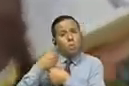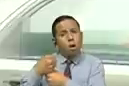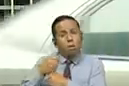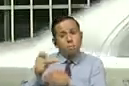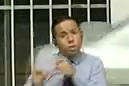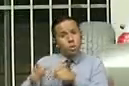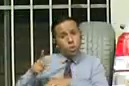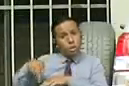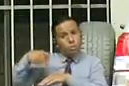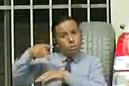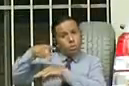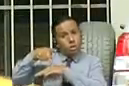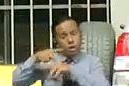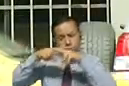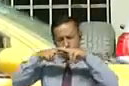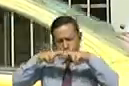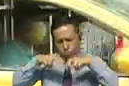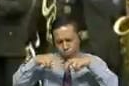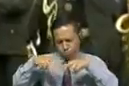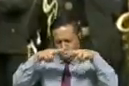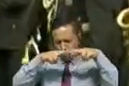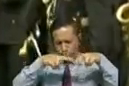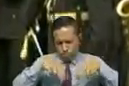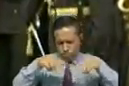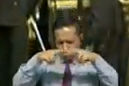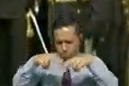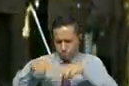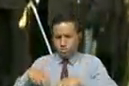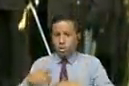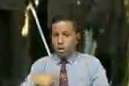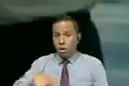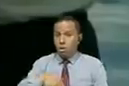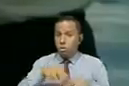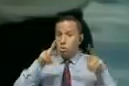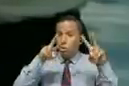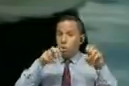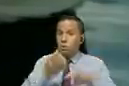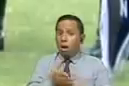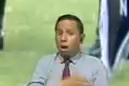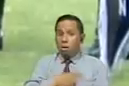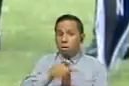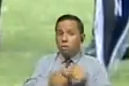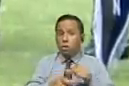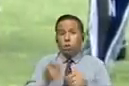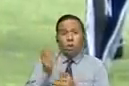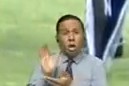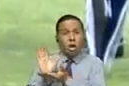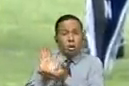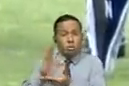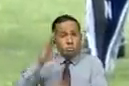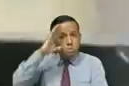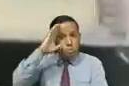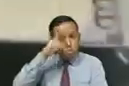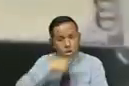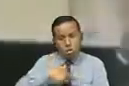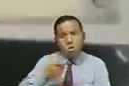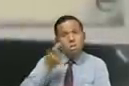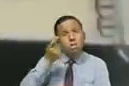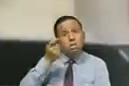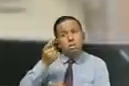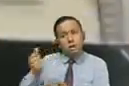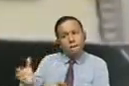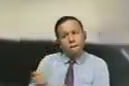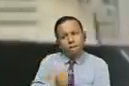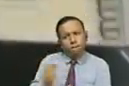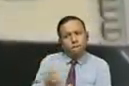encargarán de establecer responsables y el método con el que se ha perjudicado al Instituto de Seguridad Social de la Policía Nacional con más de